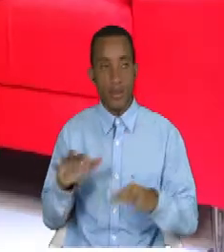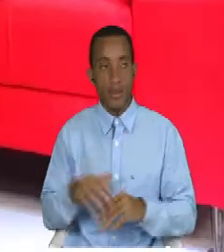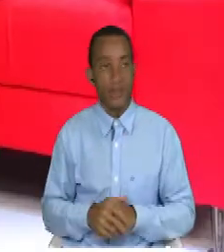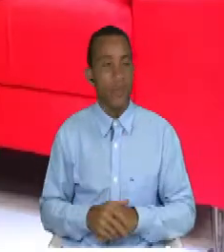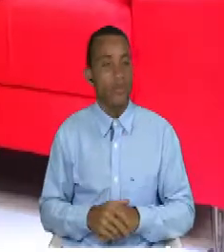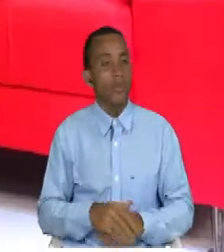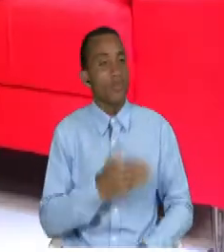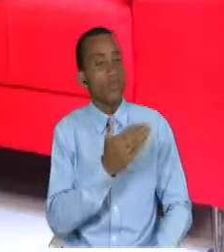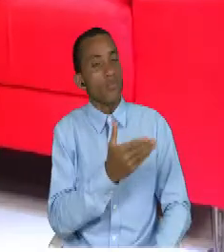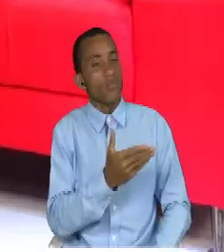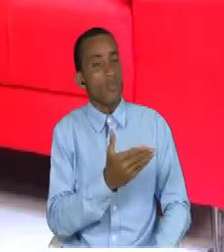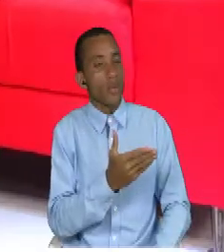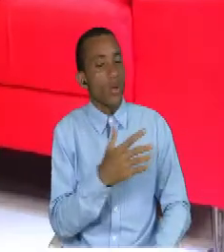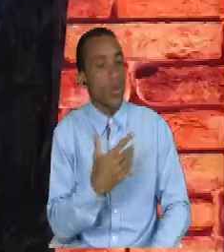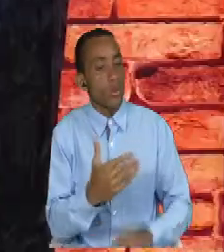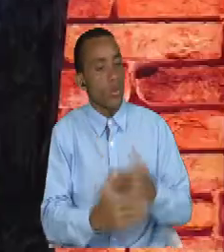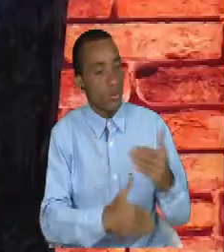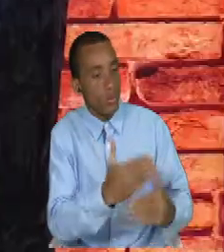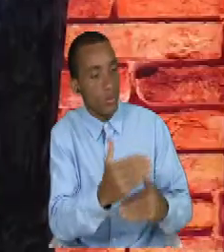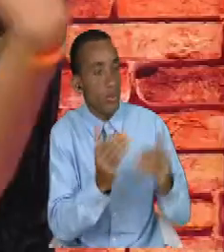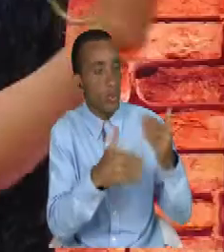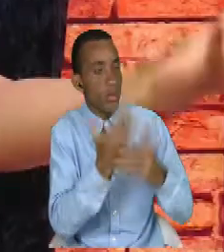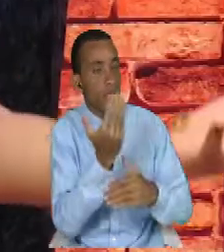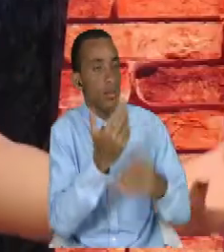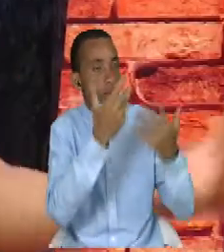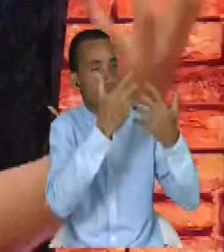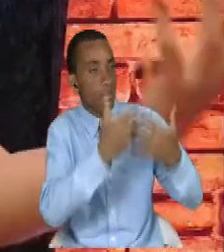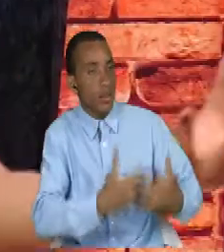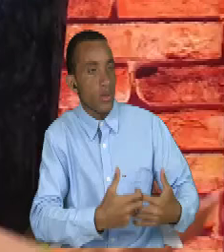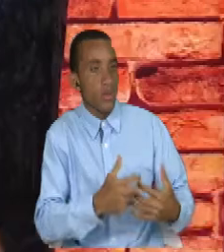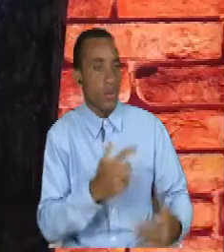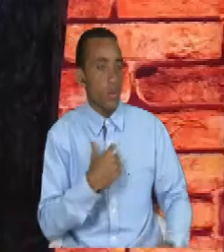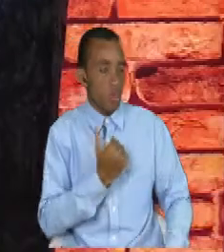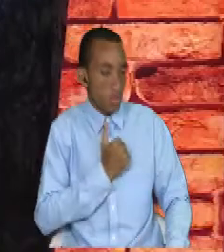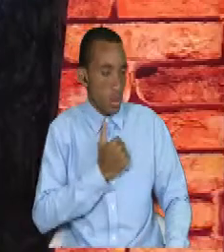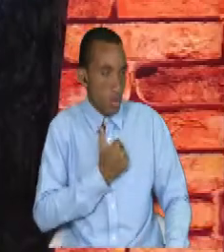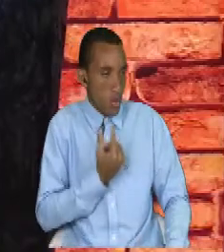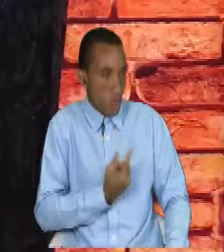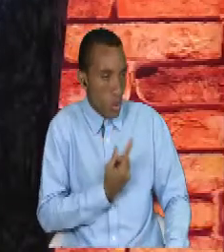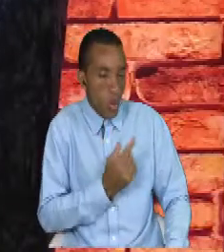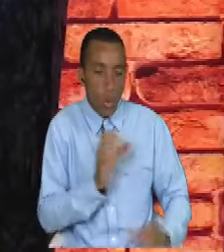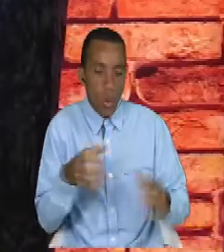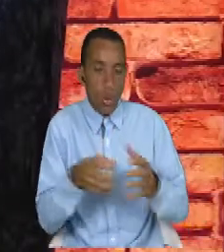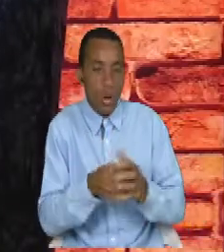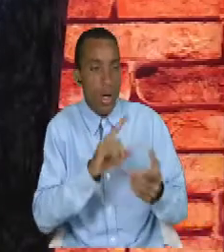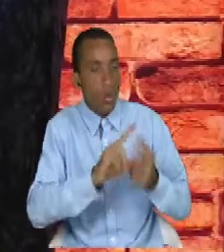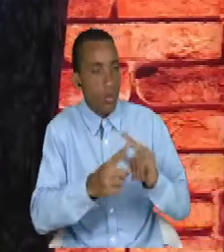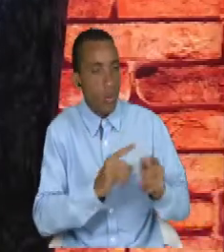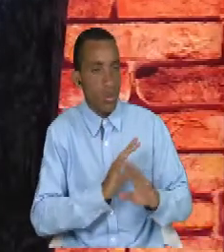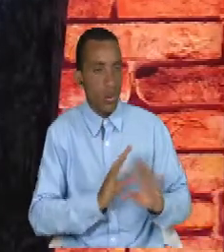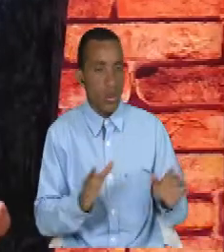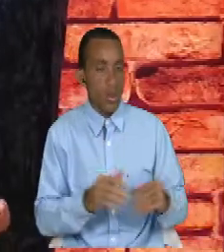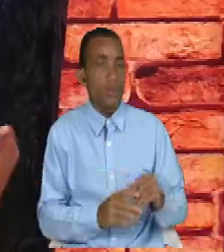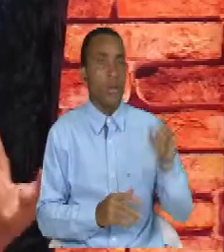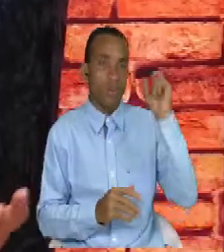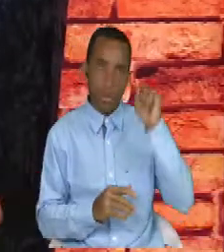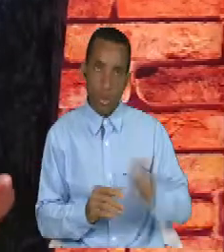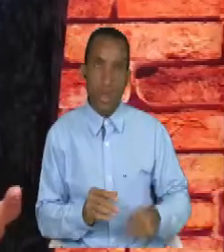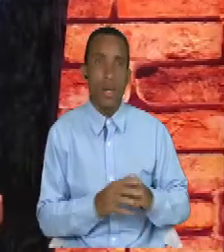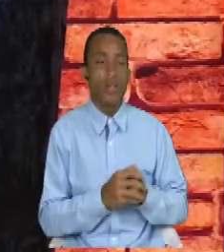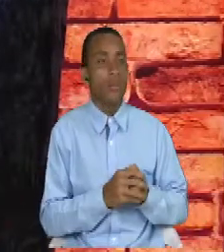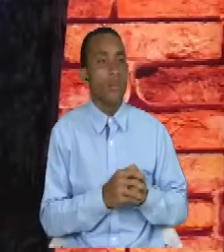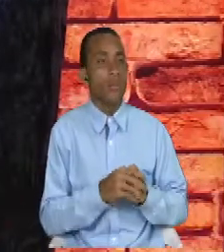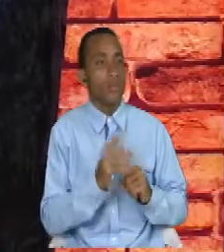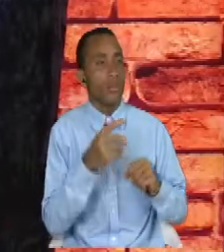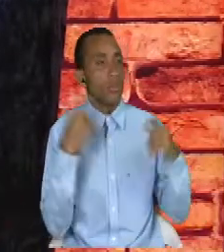inicia este proceso de creación de la fue solamente ustedes fue un grupo amigos como inician ustedes a decir podemos montar una agencia